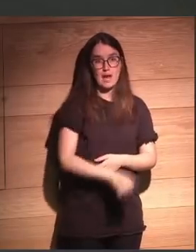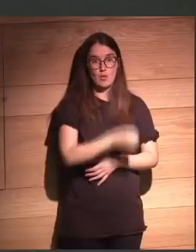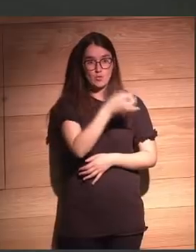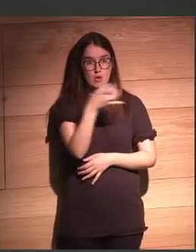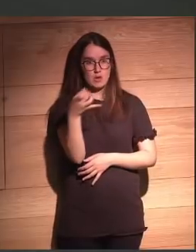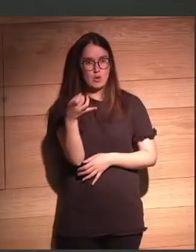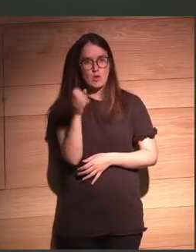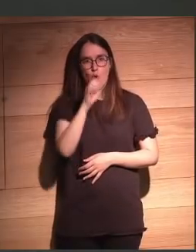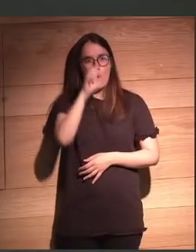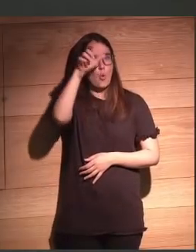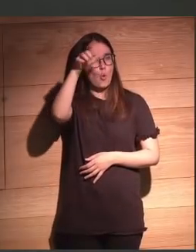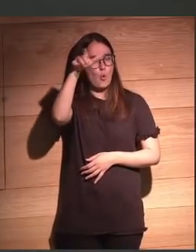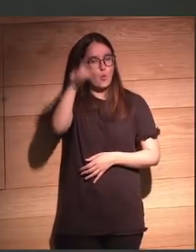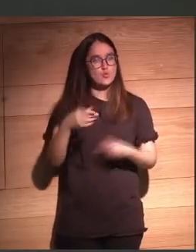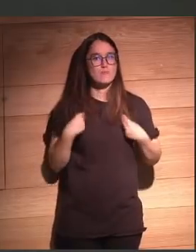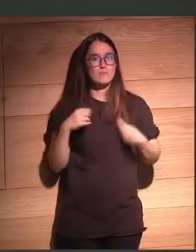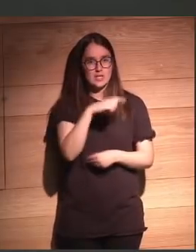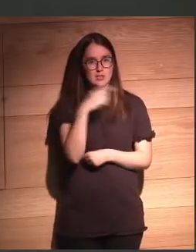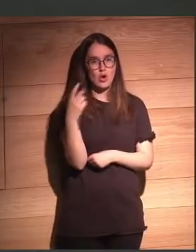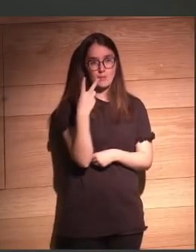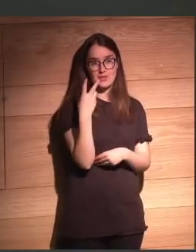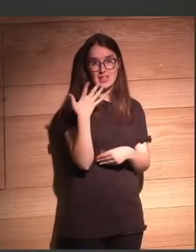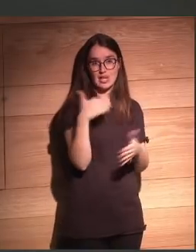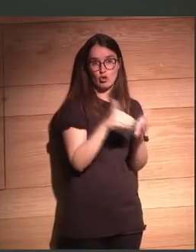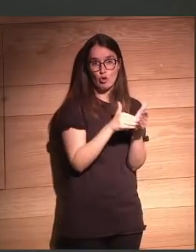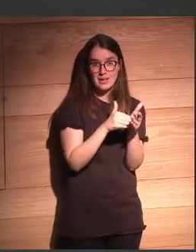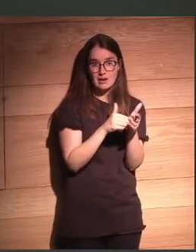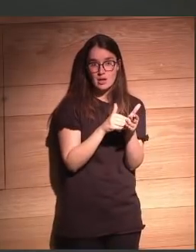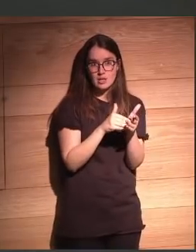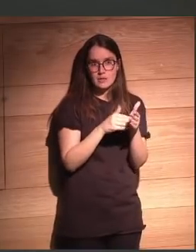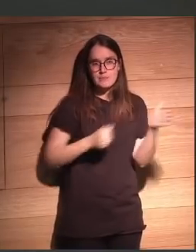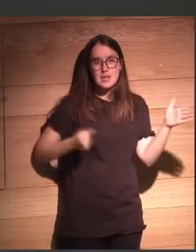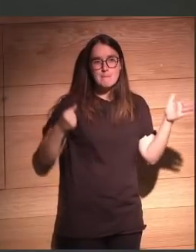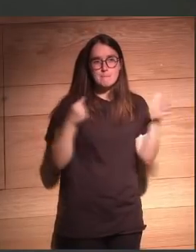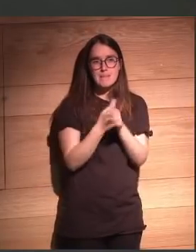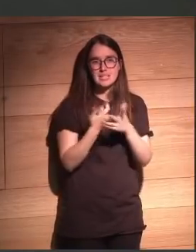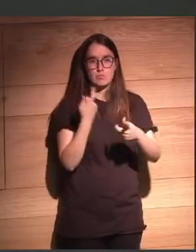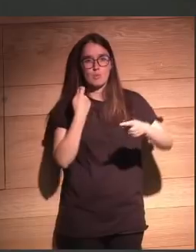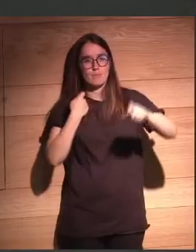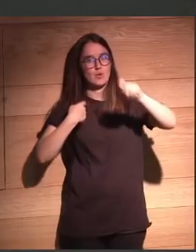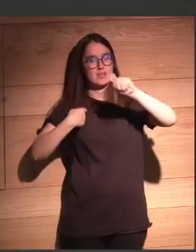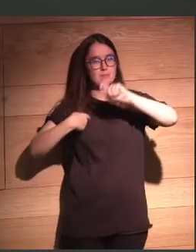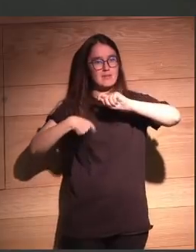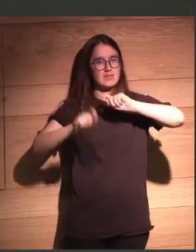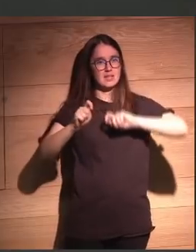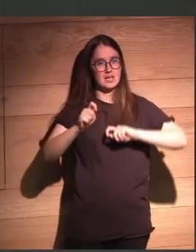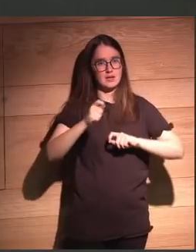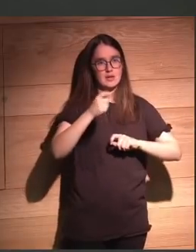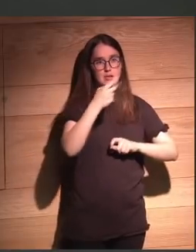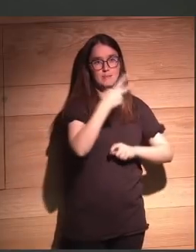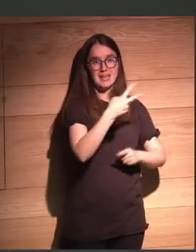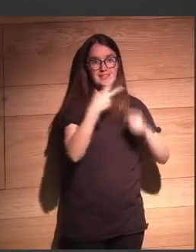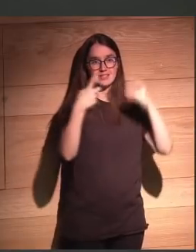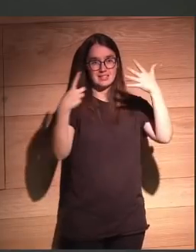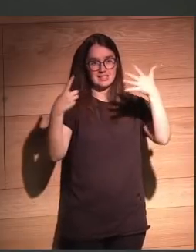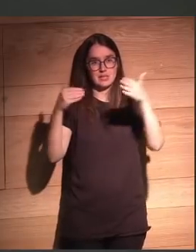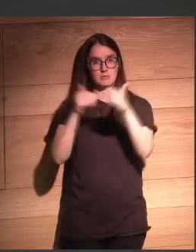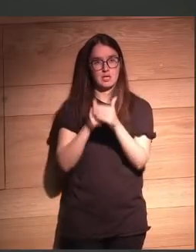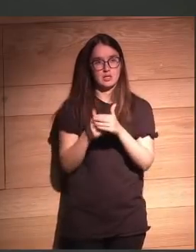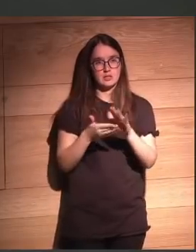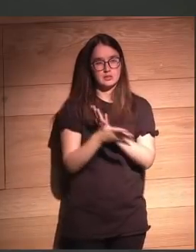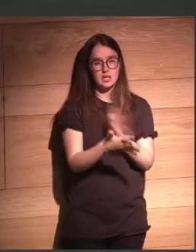deuda o una vivienda a 25.000, como máximo la podrás vender a 26.000, que ya es